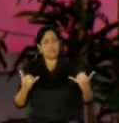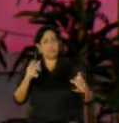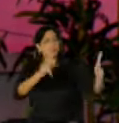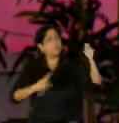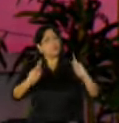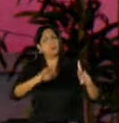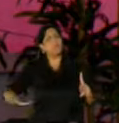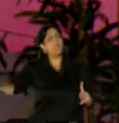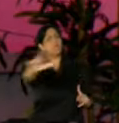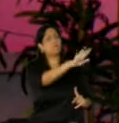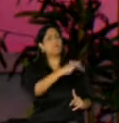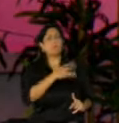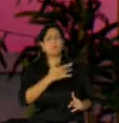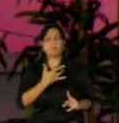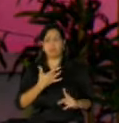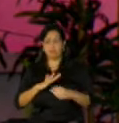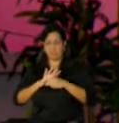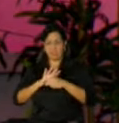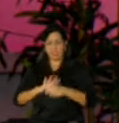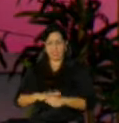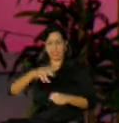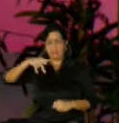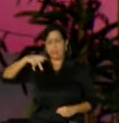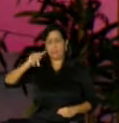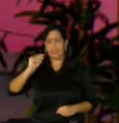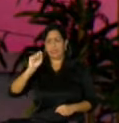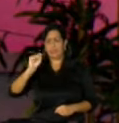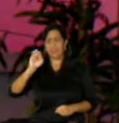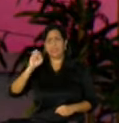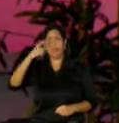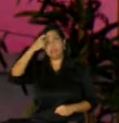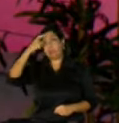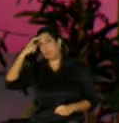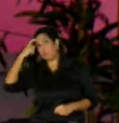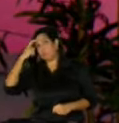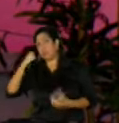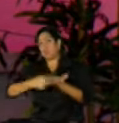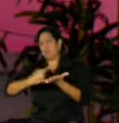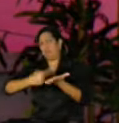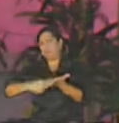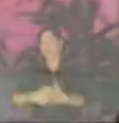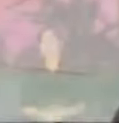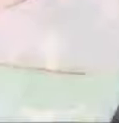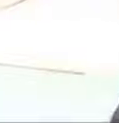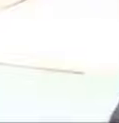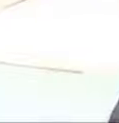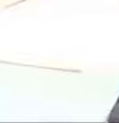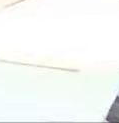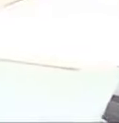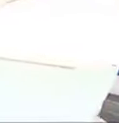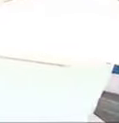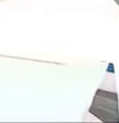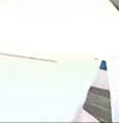pueblo? ¿Qué es esto del estrés postraumático? De eso estaremos conversando en breve.